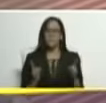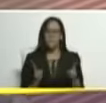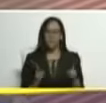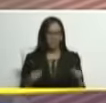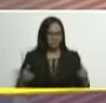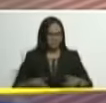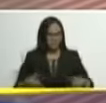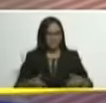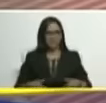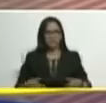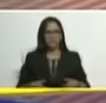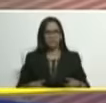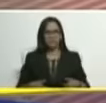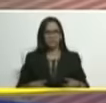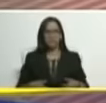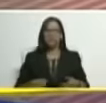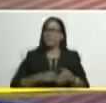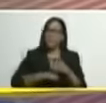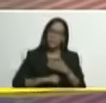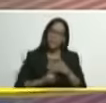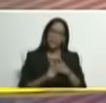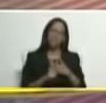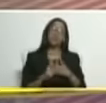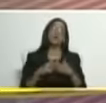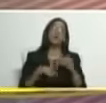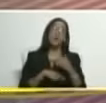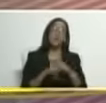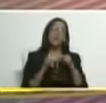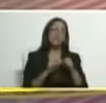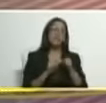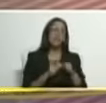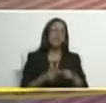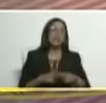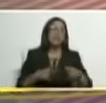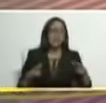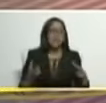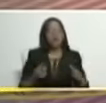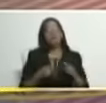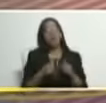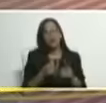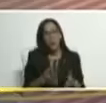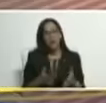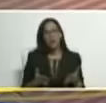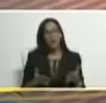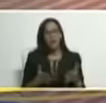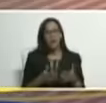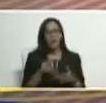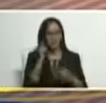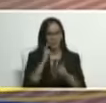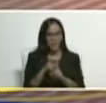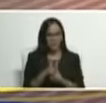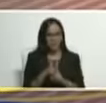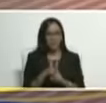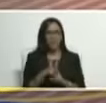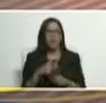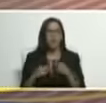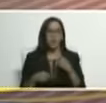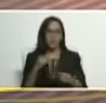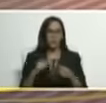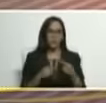vísceras. Y pariendo, vamos a seguir creciendo y vamos a lograr grandes metas en los